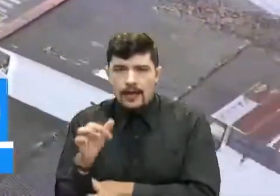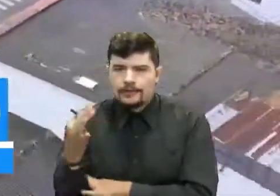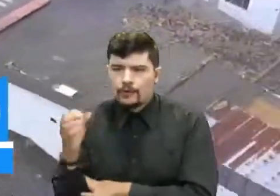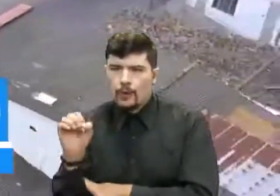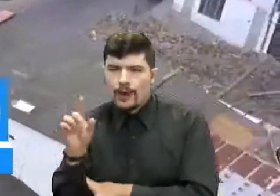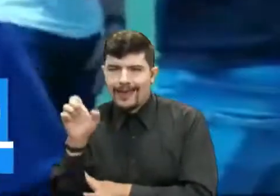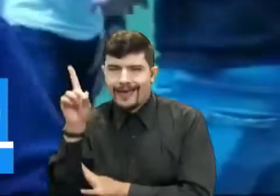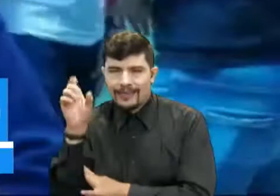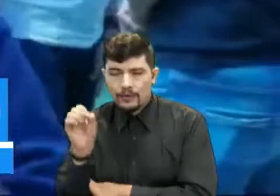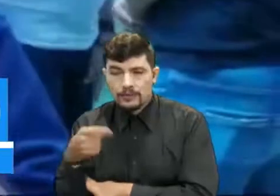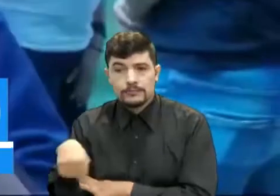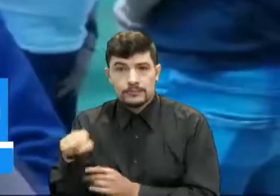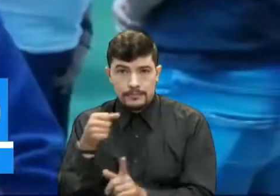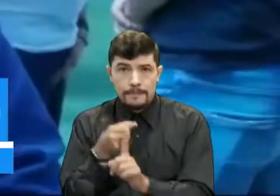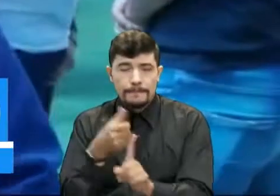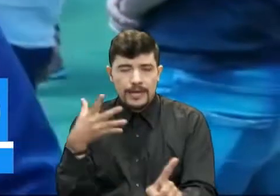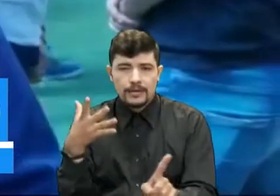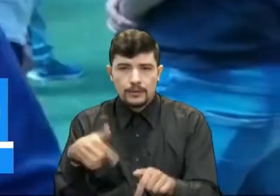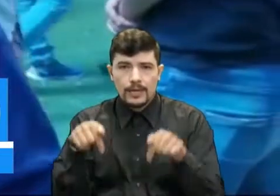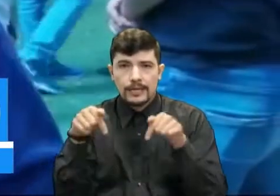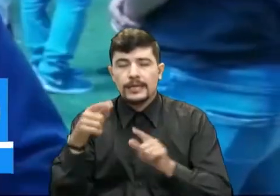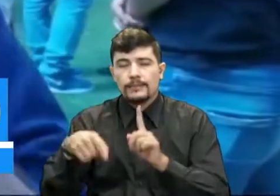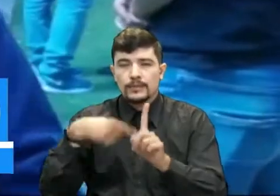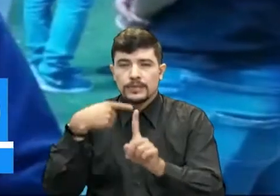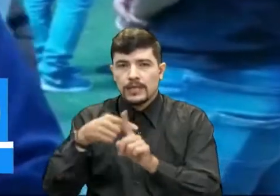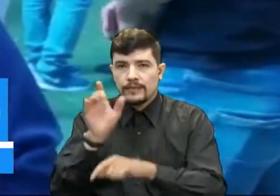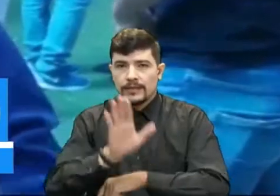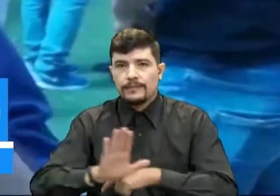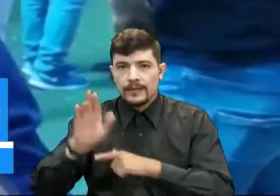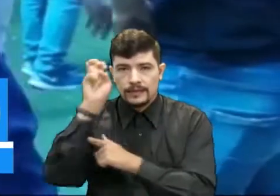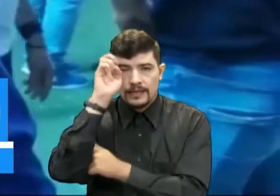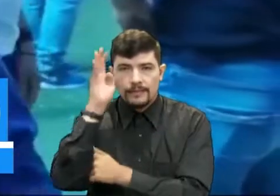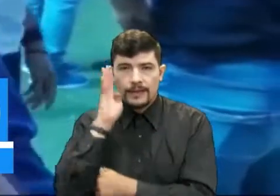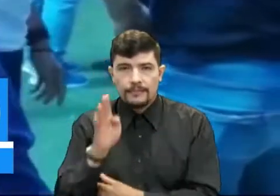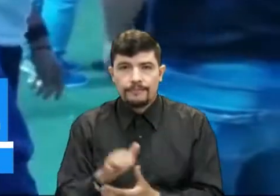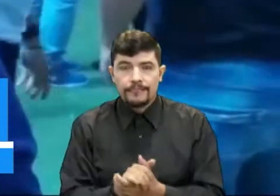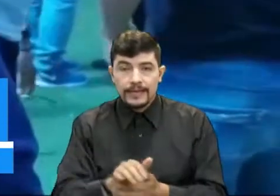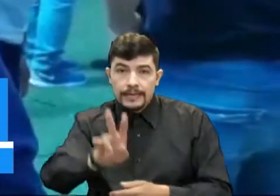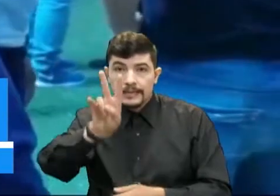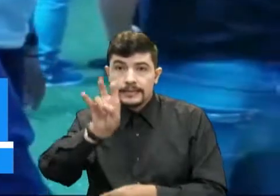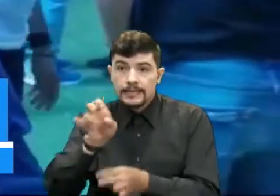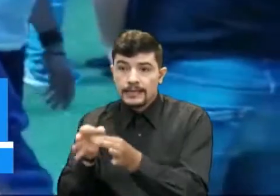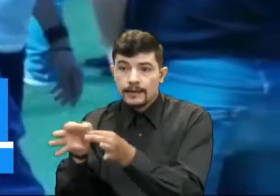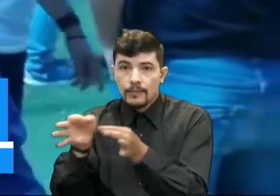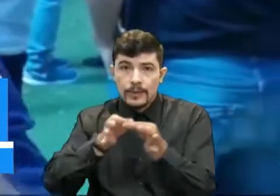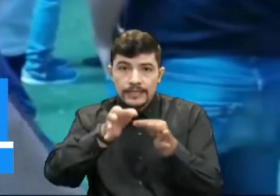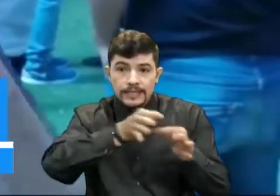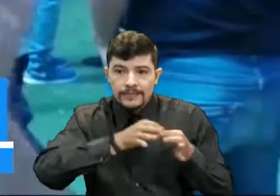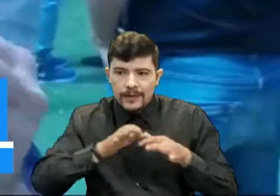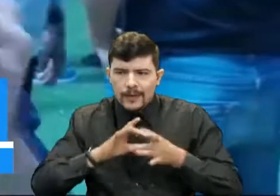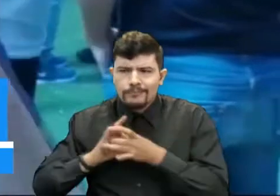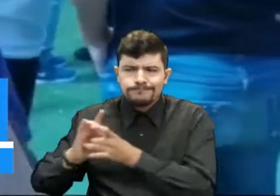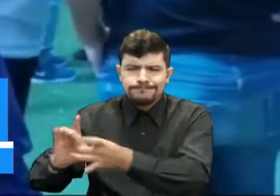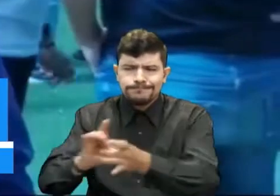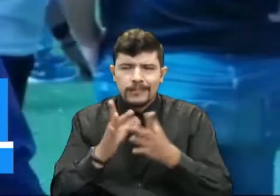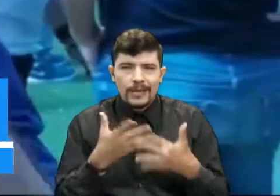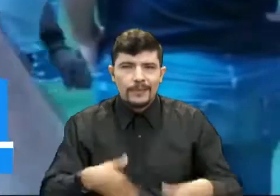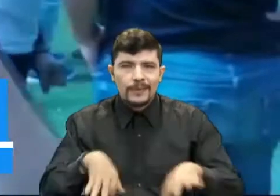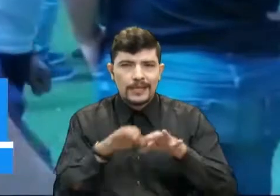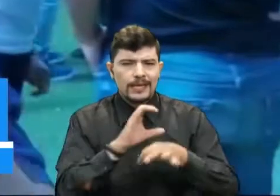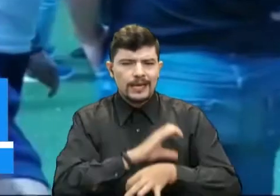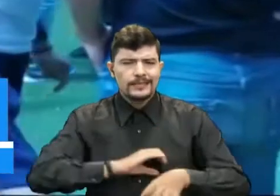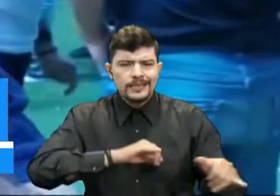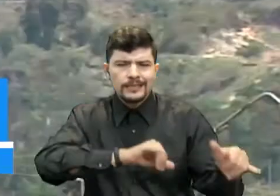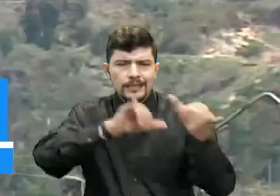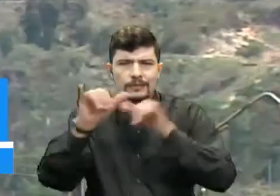región. Nuestro municipio, nuestros 7 municipios son supremamente importantes y se caracterizan por el clima, por el paisaje